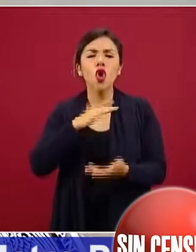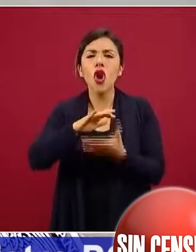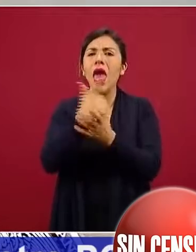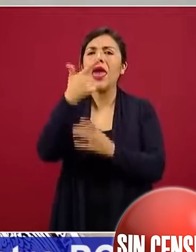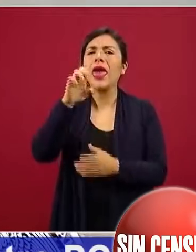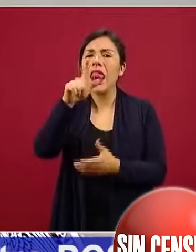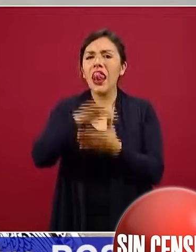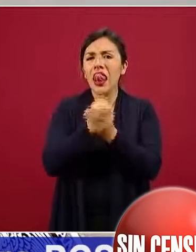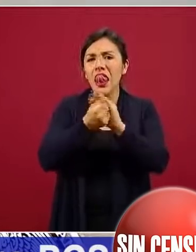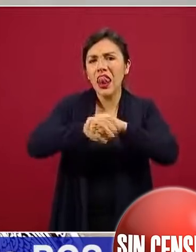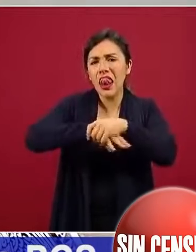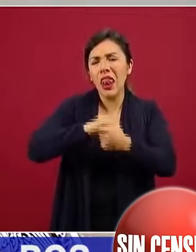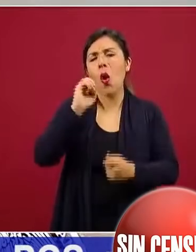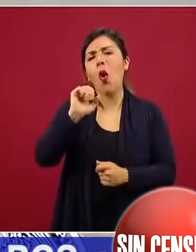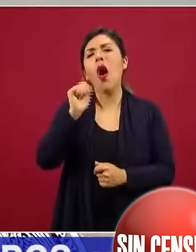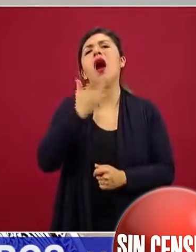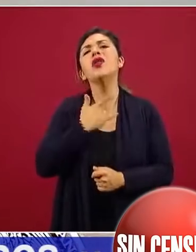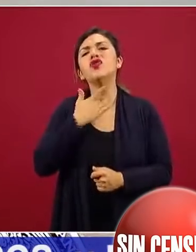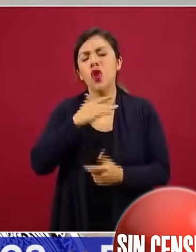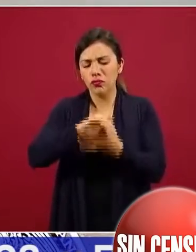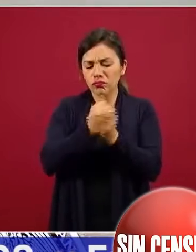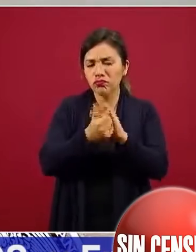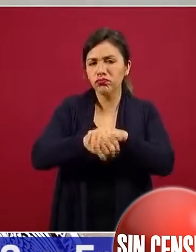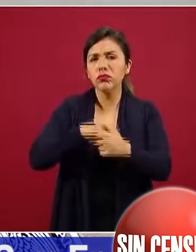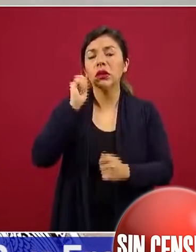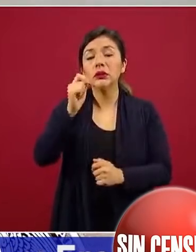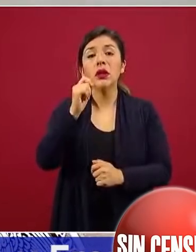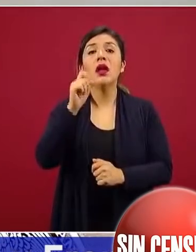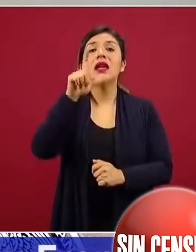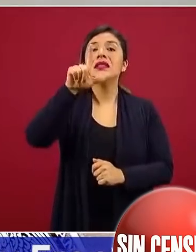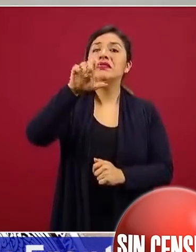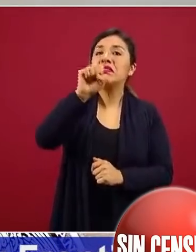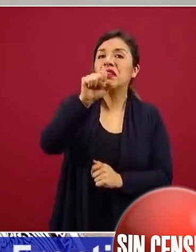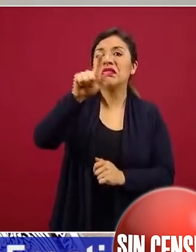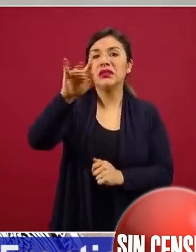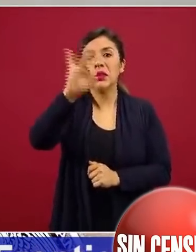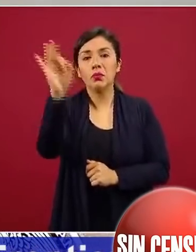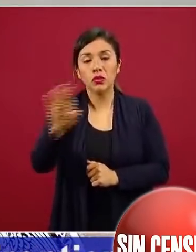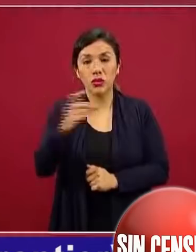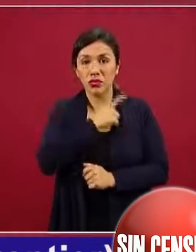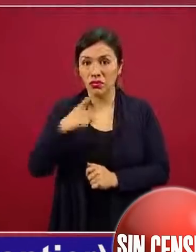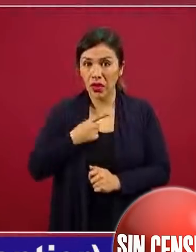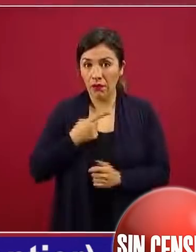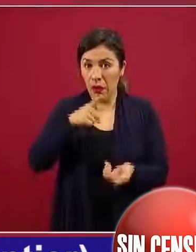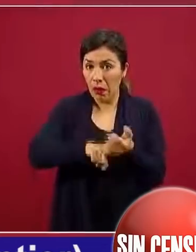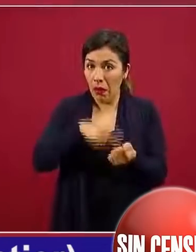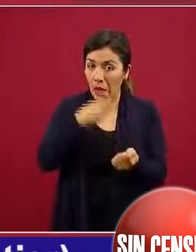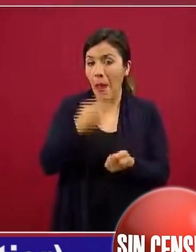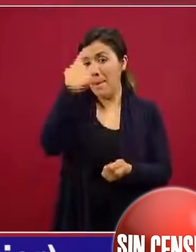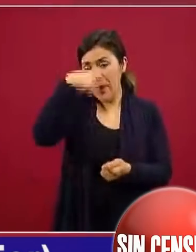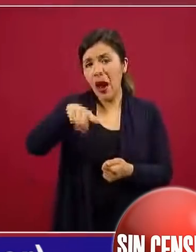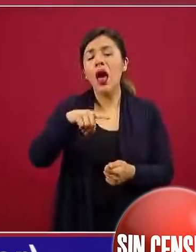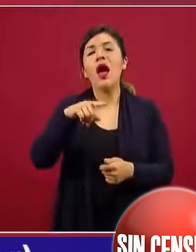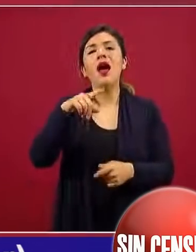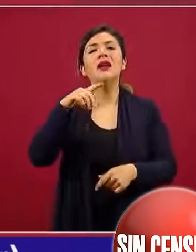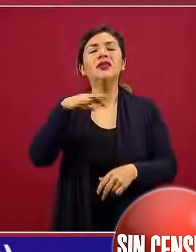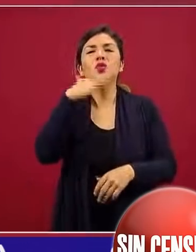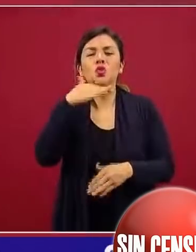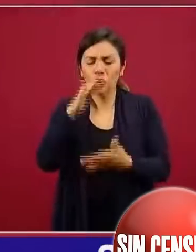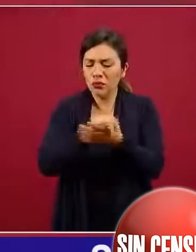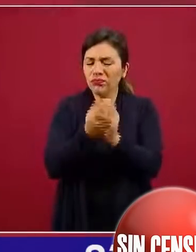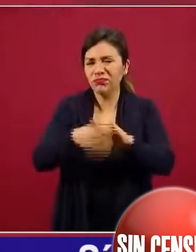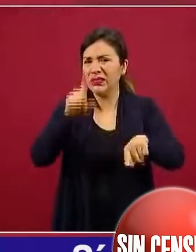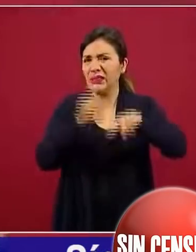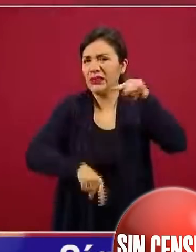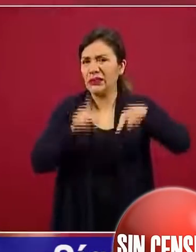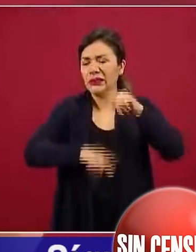gel o alcohol en solución con concentraciones de 70% para desinfectar las manos y